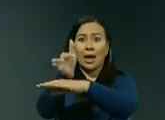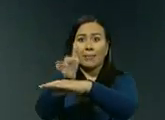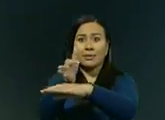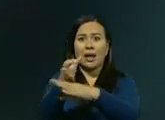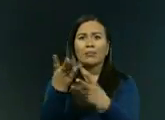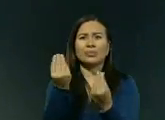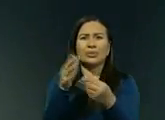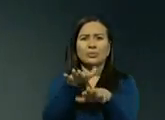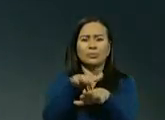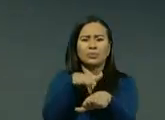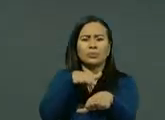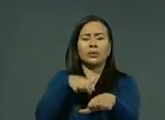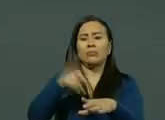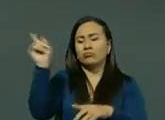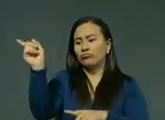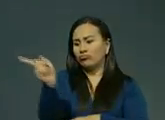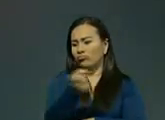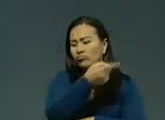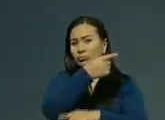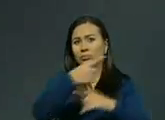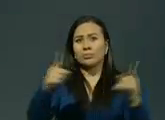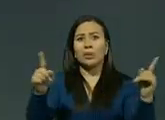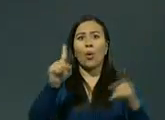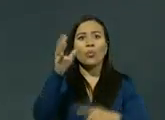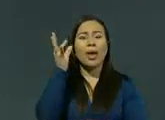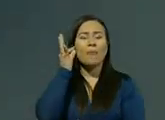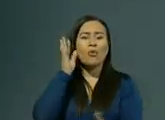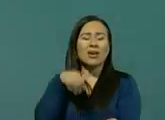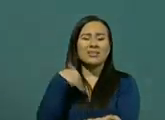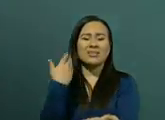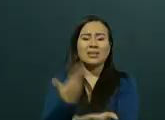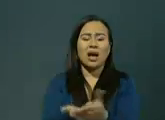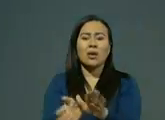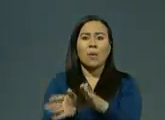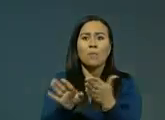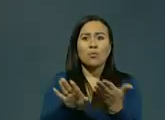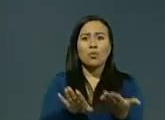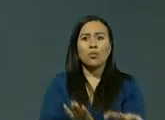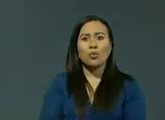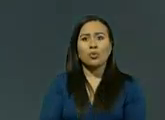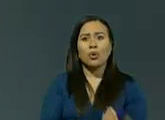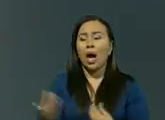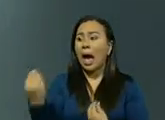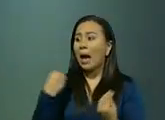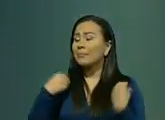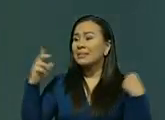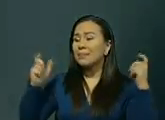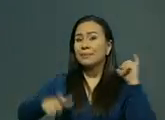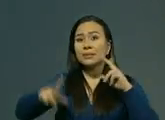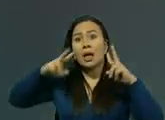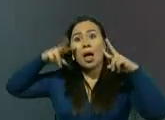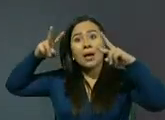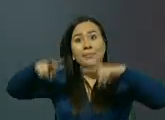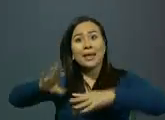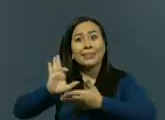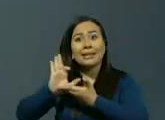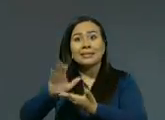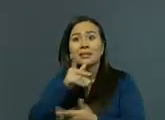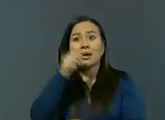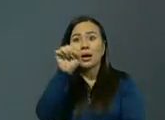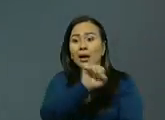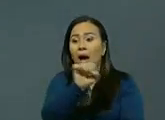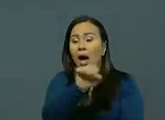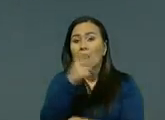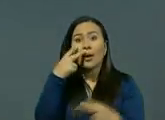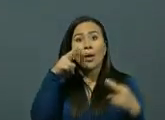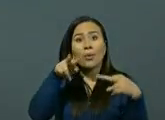empezó a disminuir poco a poco. Una mujer sobre la calzada, fallecida, era lo que divisaban algunos de los testigos y conductores que